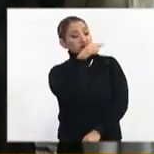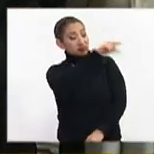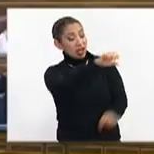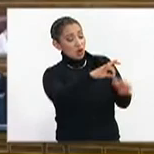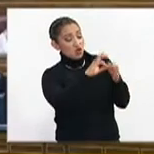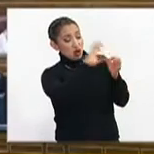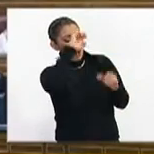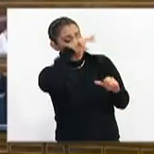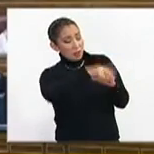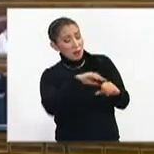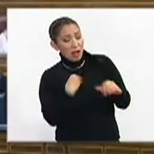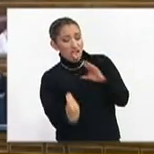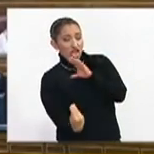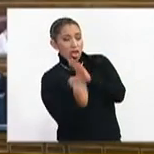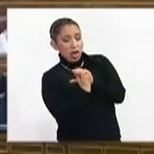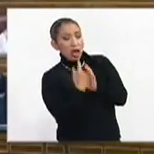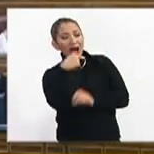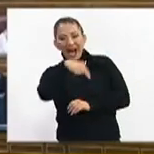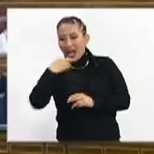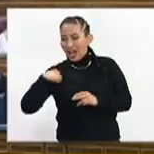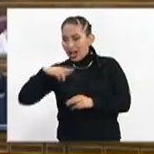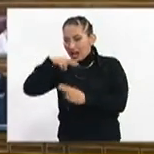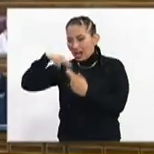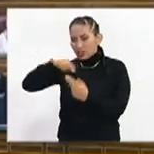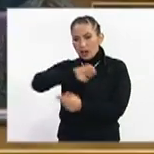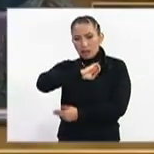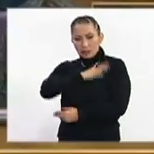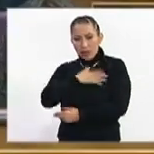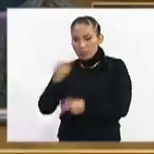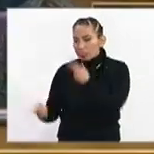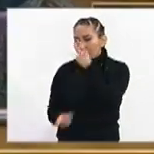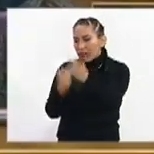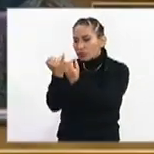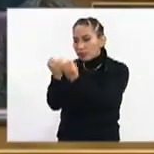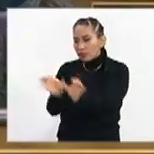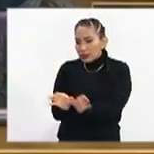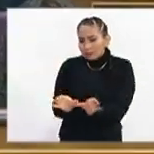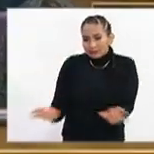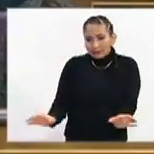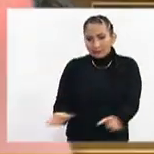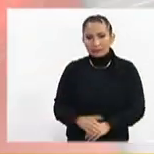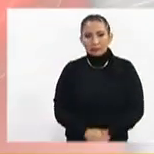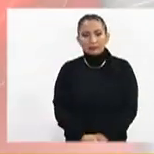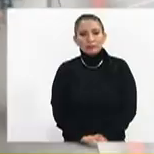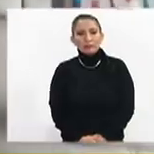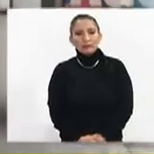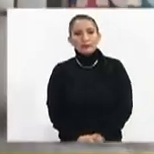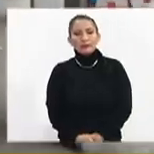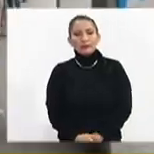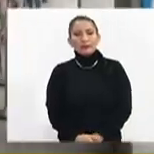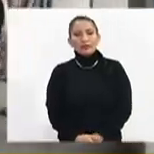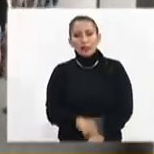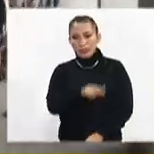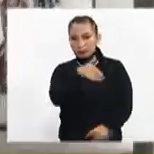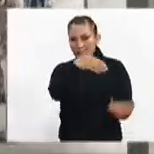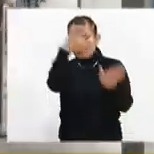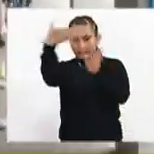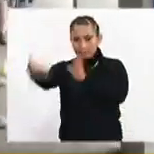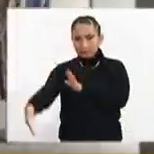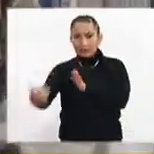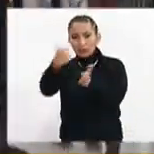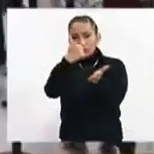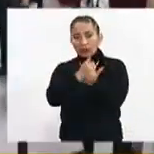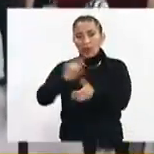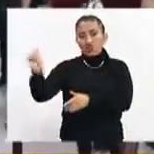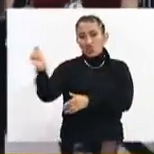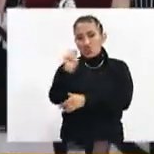Unión Europea de darles la espalda a la región española previo al referéndum independentista. Más adelante, la ciudad